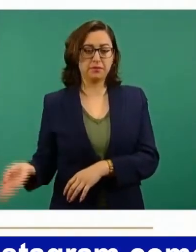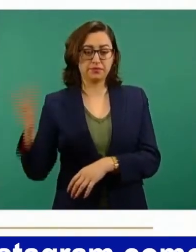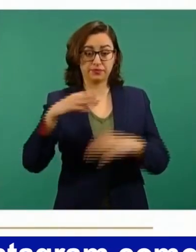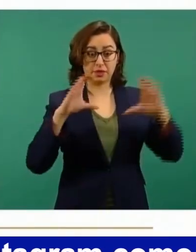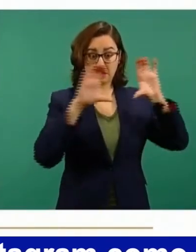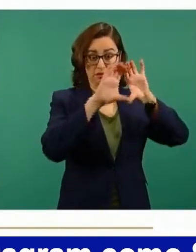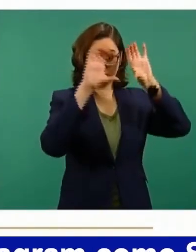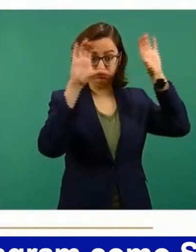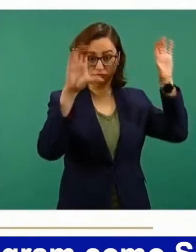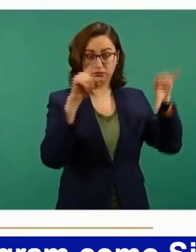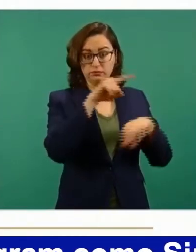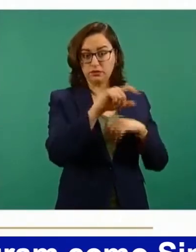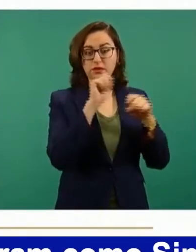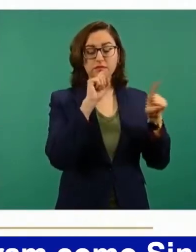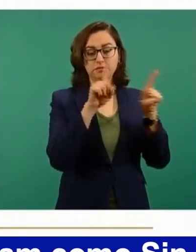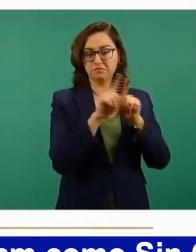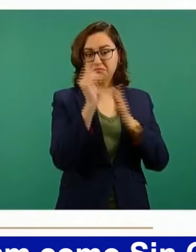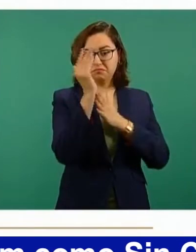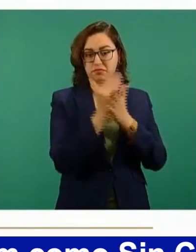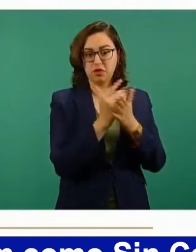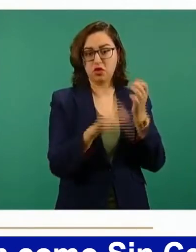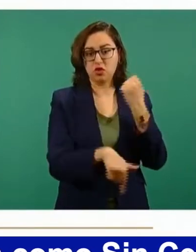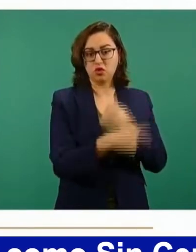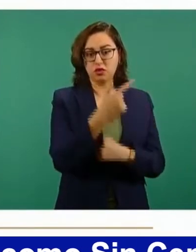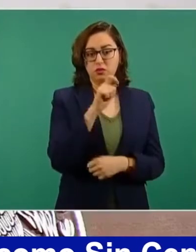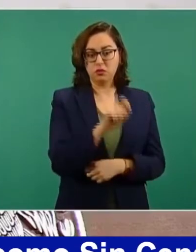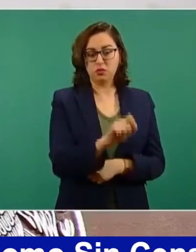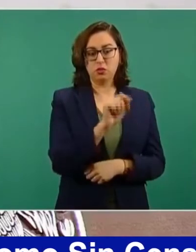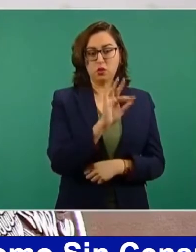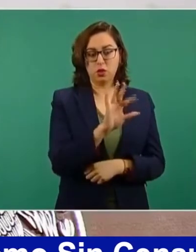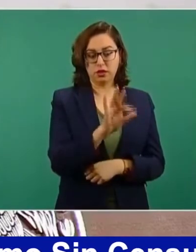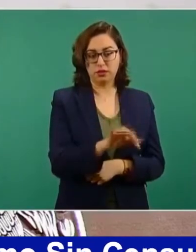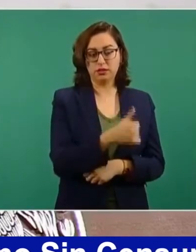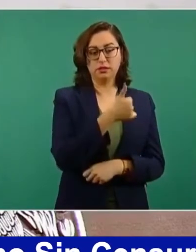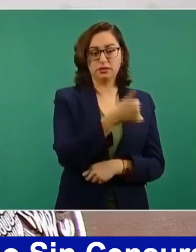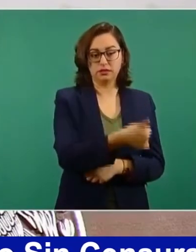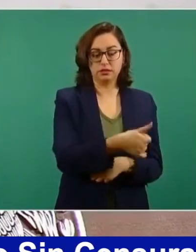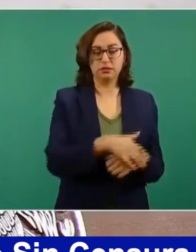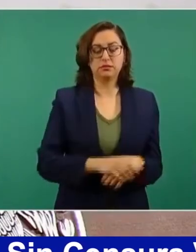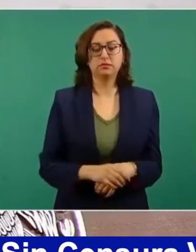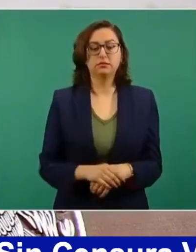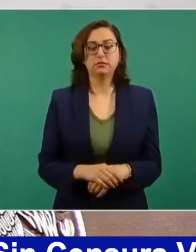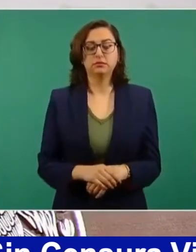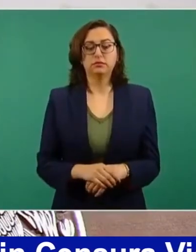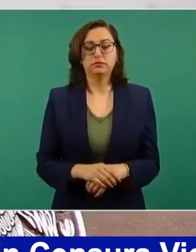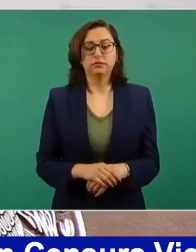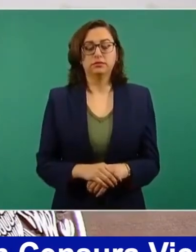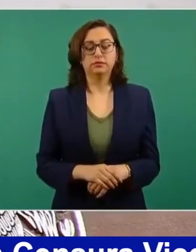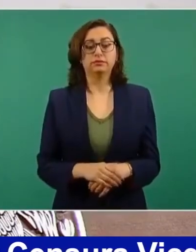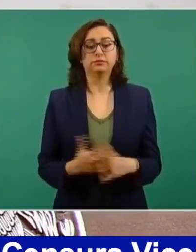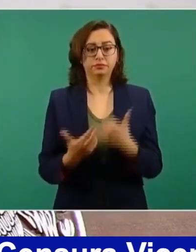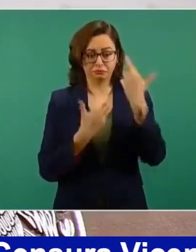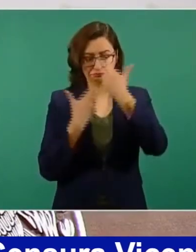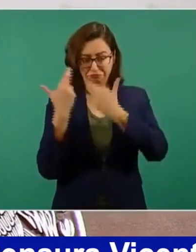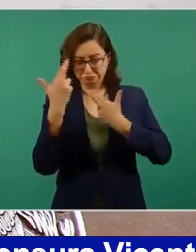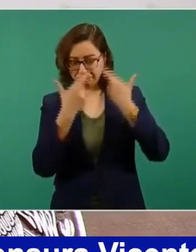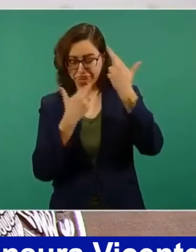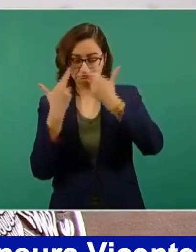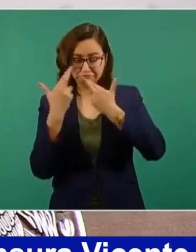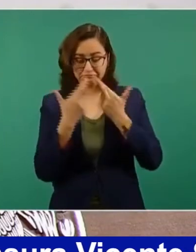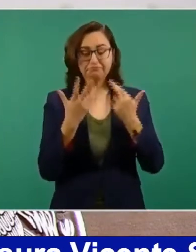46 centavos por litro. Respecto a las acciones de verificación en el gas LP, realizamos